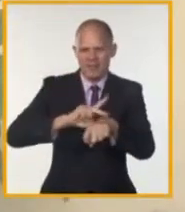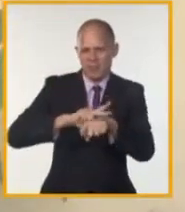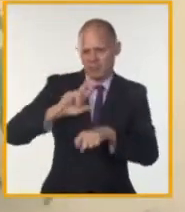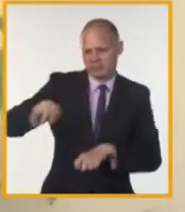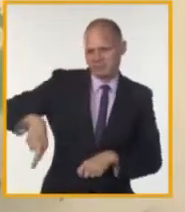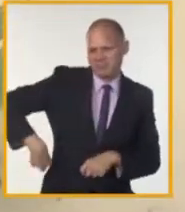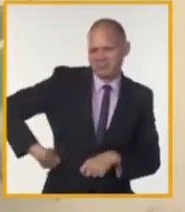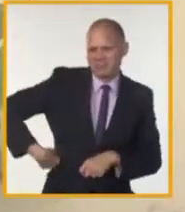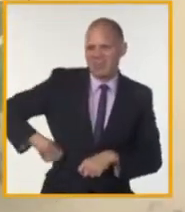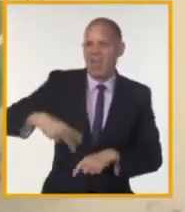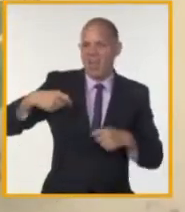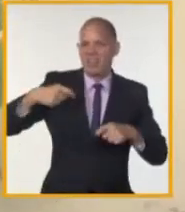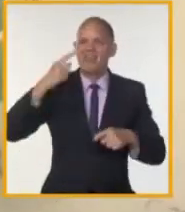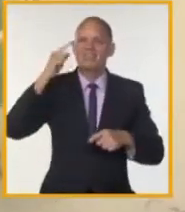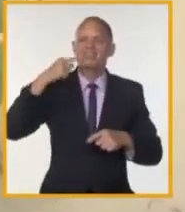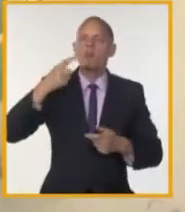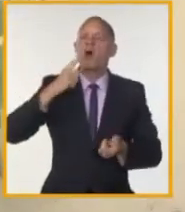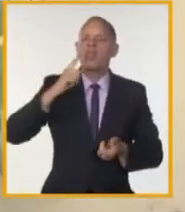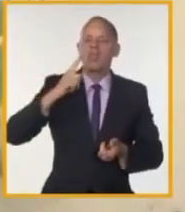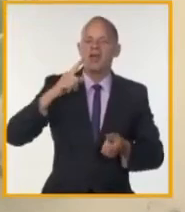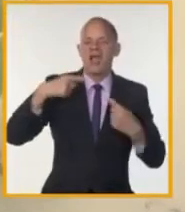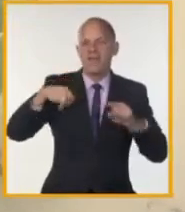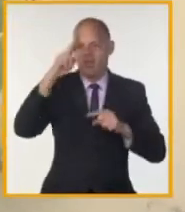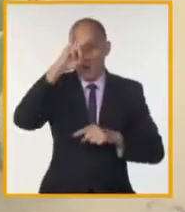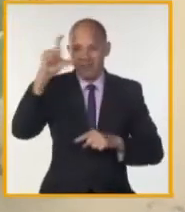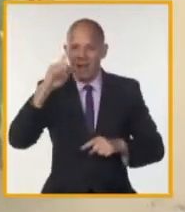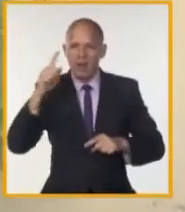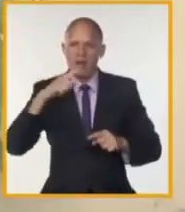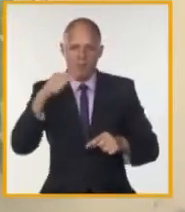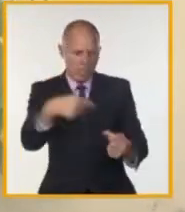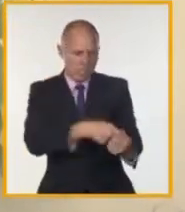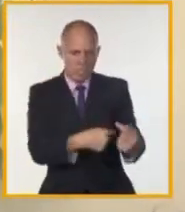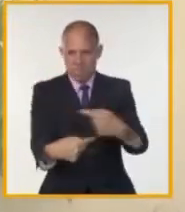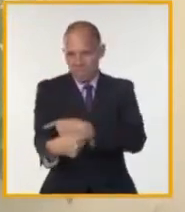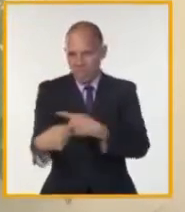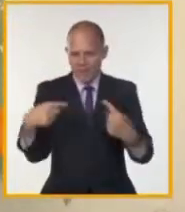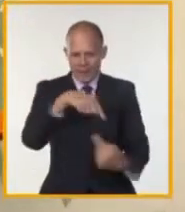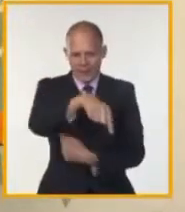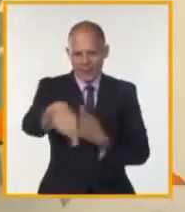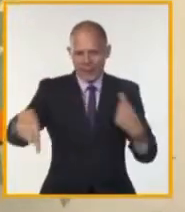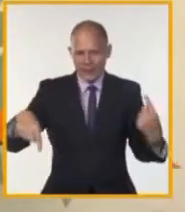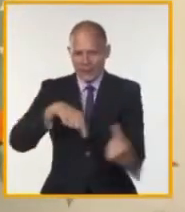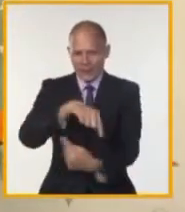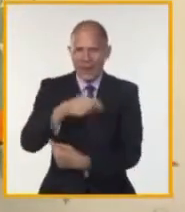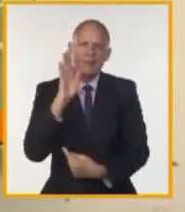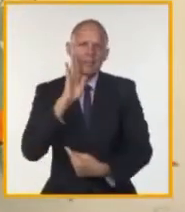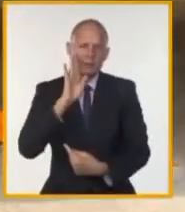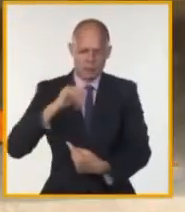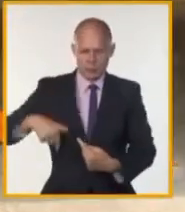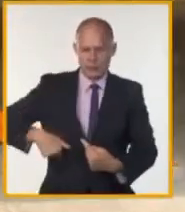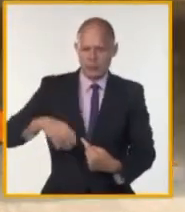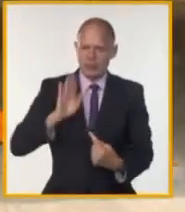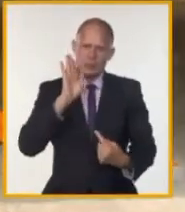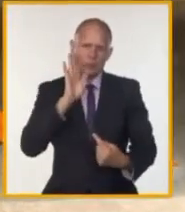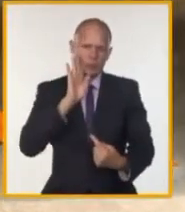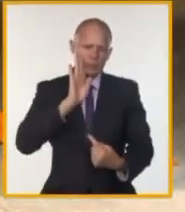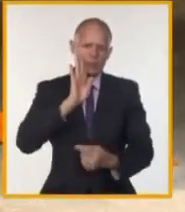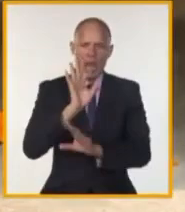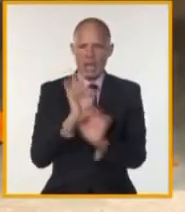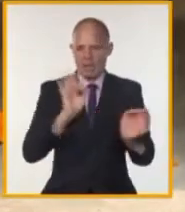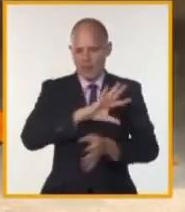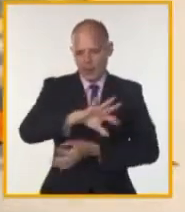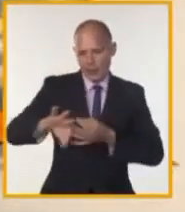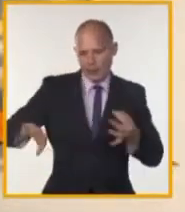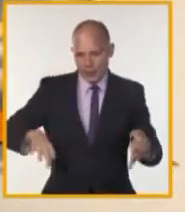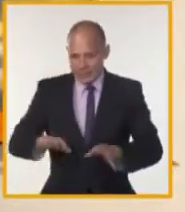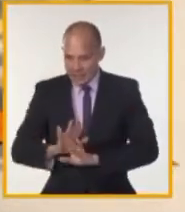Los choferes son prácticamente familiares de los pacientes y lo logramos con el esfuerzo del propio chofer, los mecánicos nuestros, que mantienen este coeficiente de los